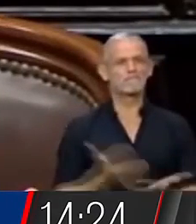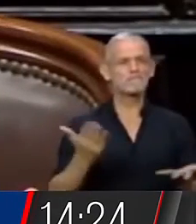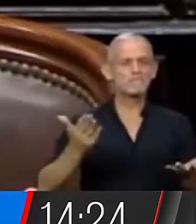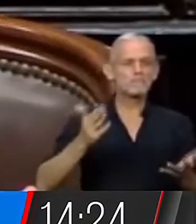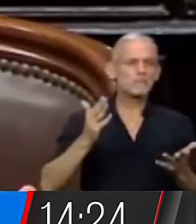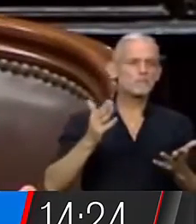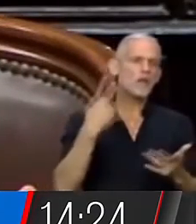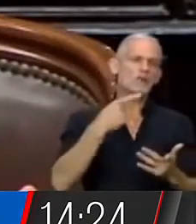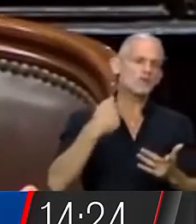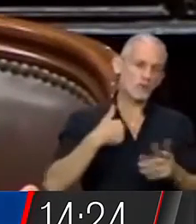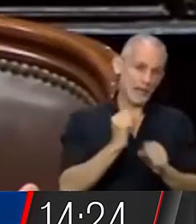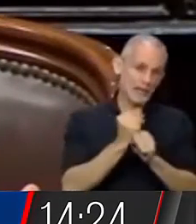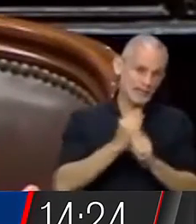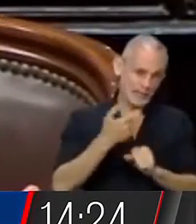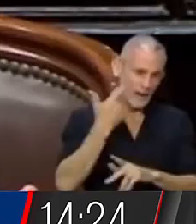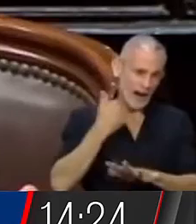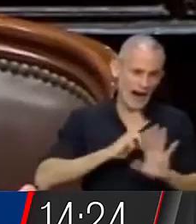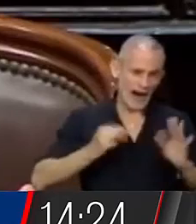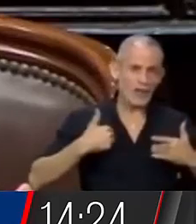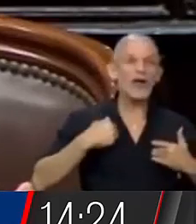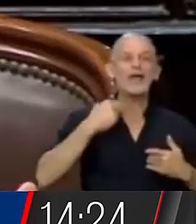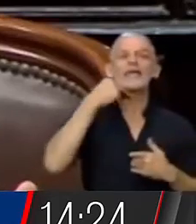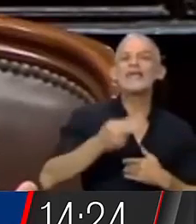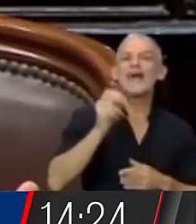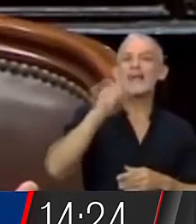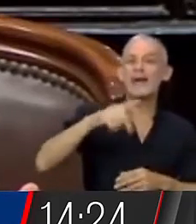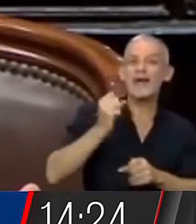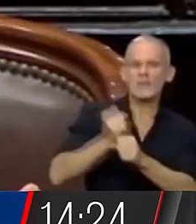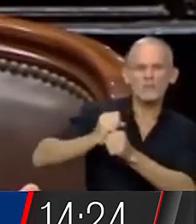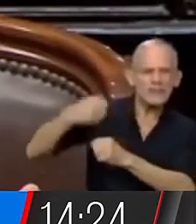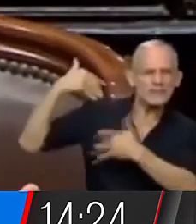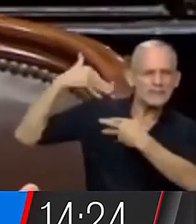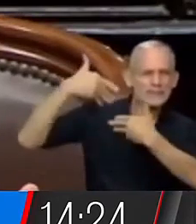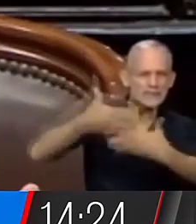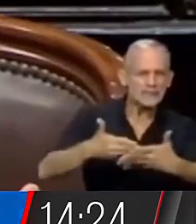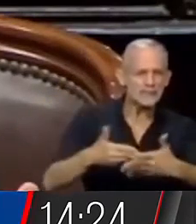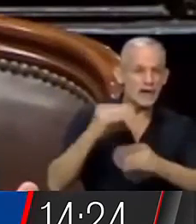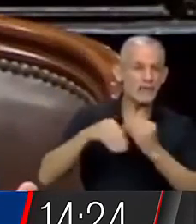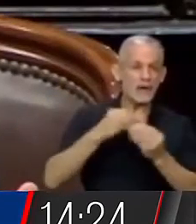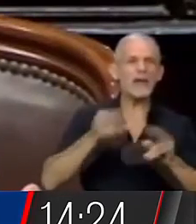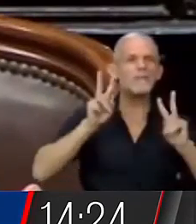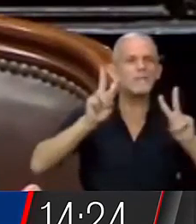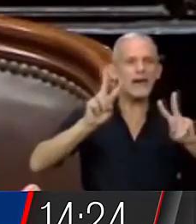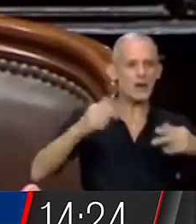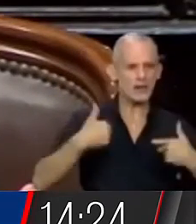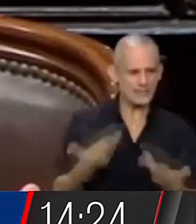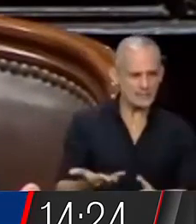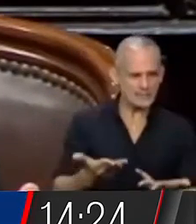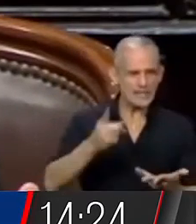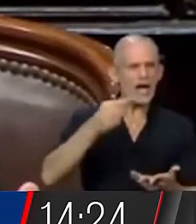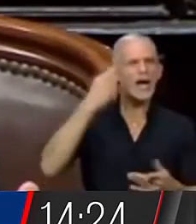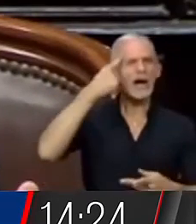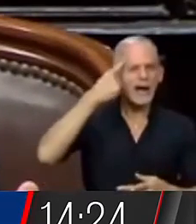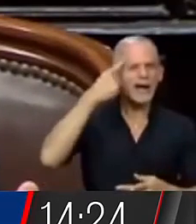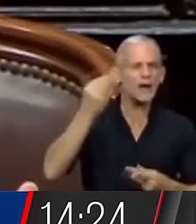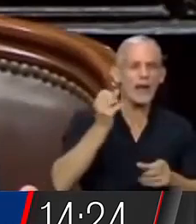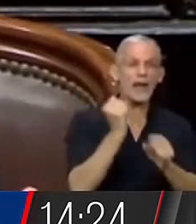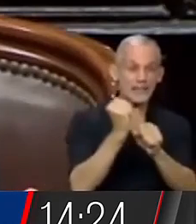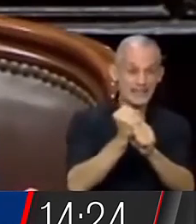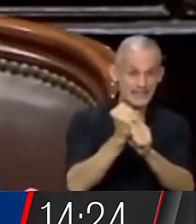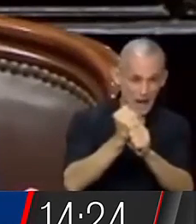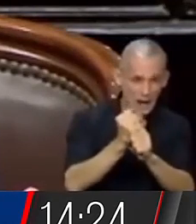no solamente como trabajadora, sino como hija de laburantes, peronista, creyendo que el